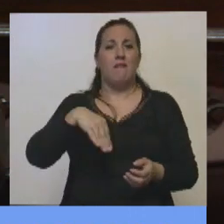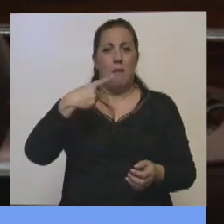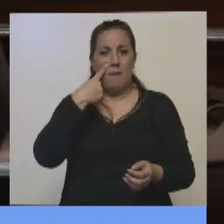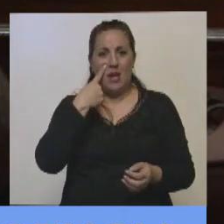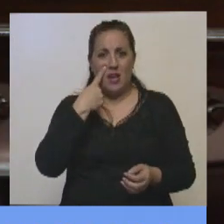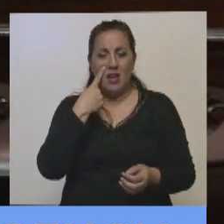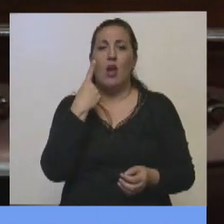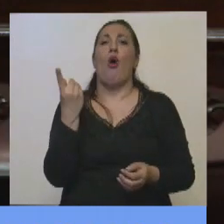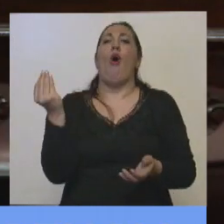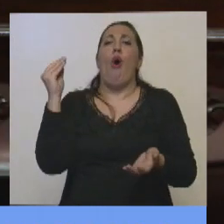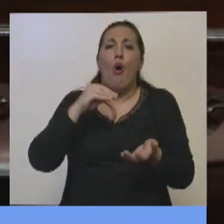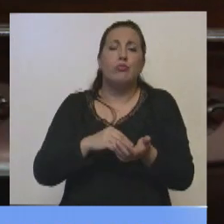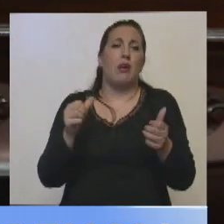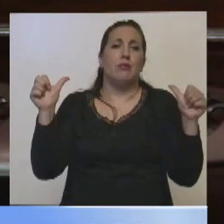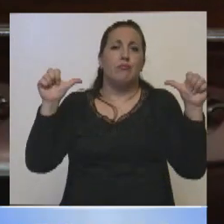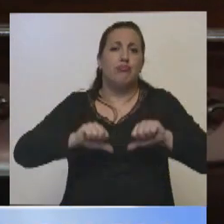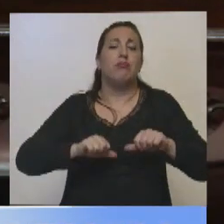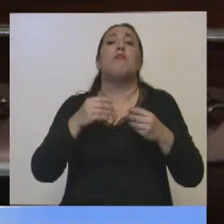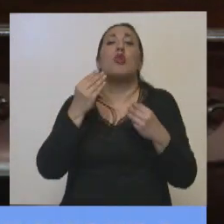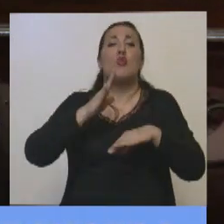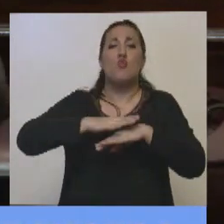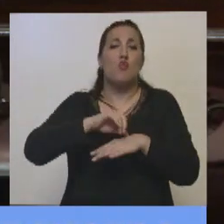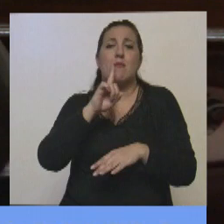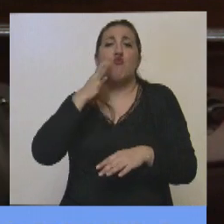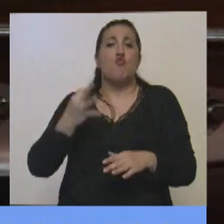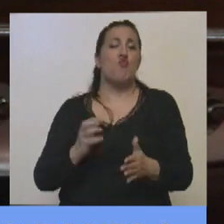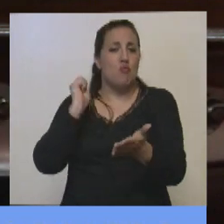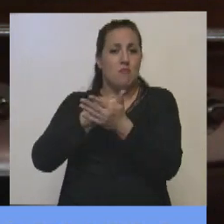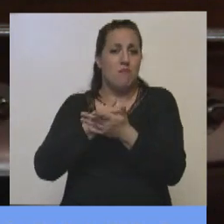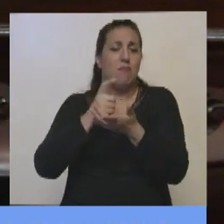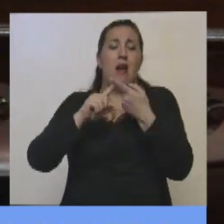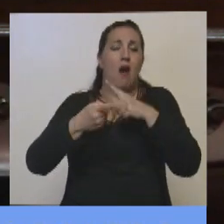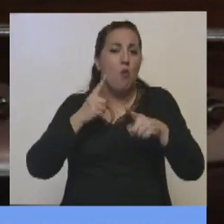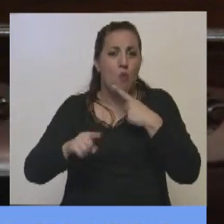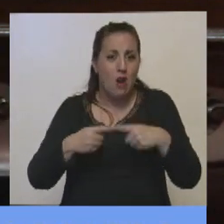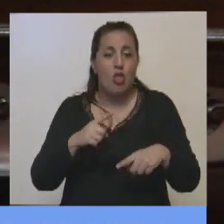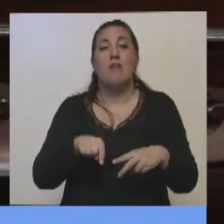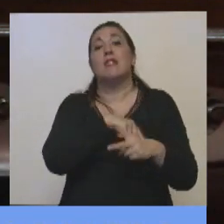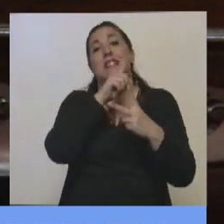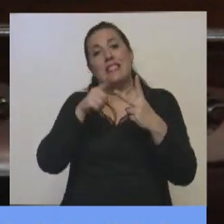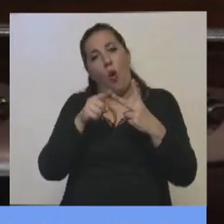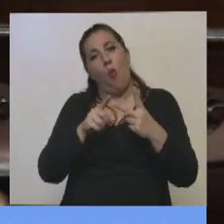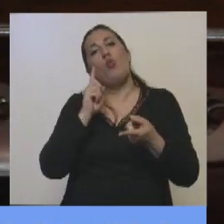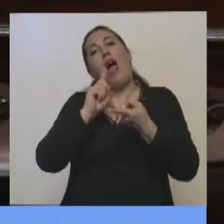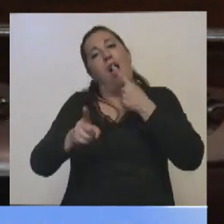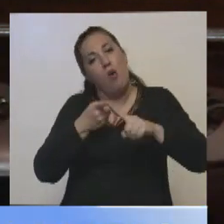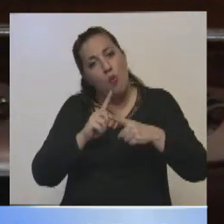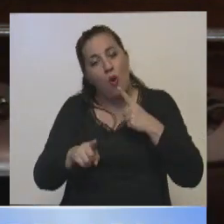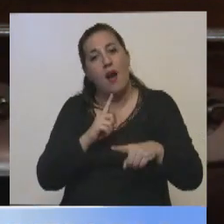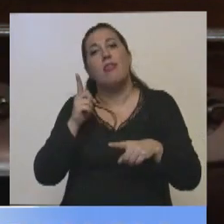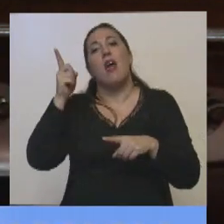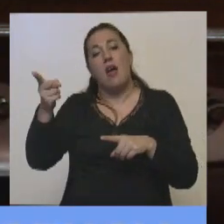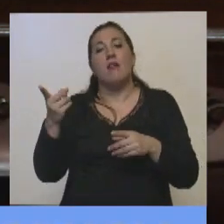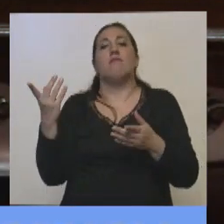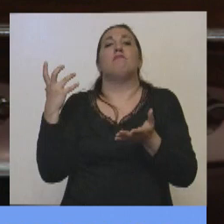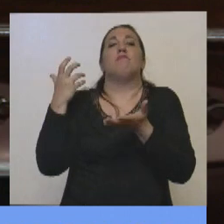cayendo otra vez en una situación de incumplimiento segundo acuerdo y ahí el fondo monetario hace el aporte